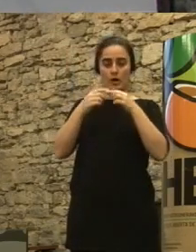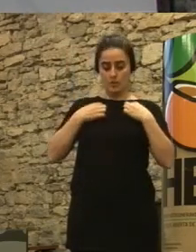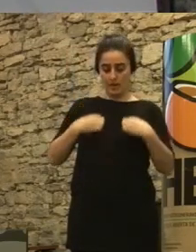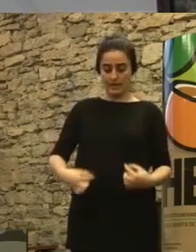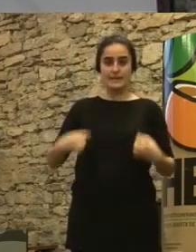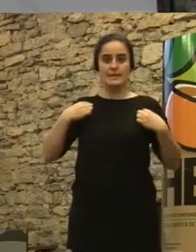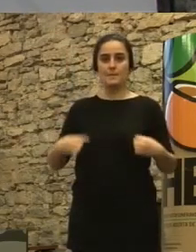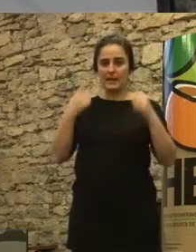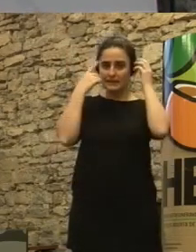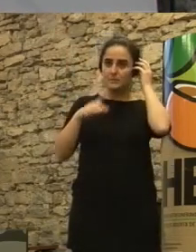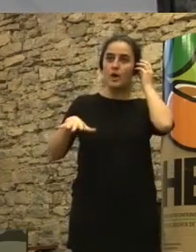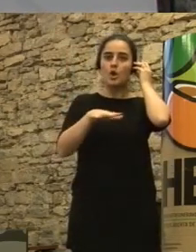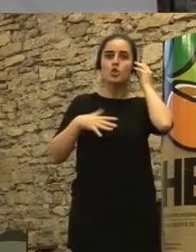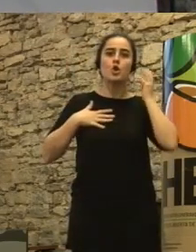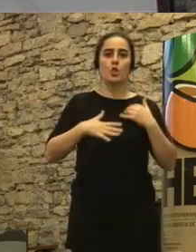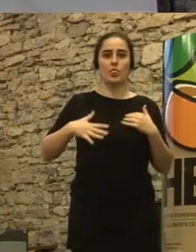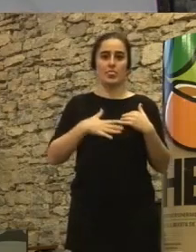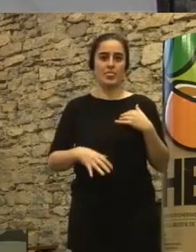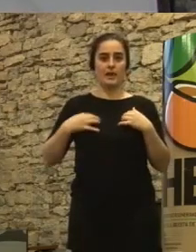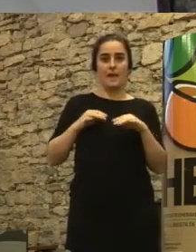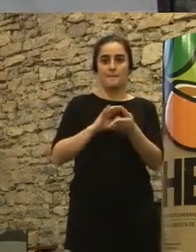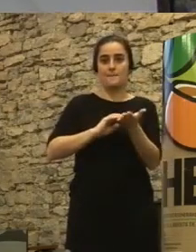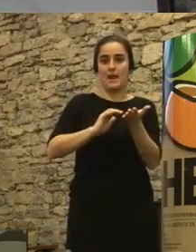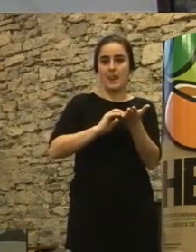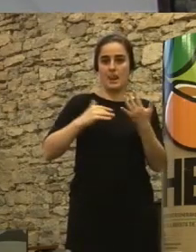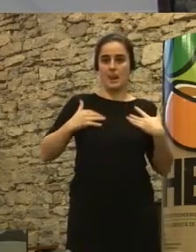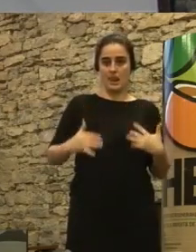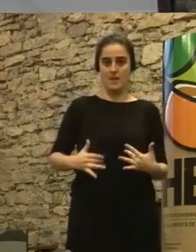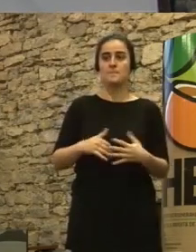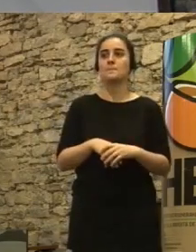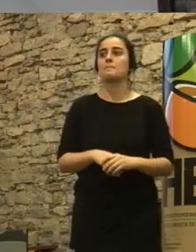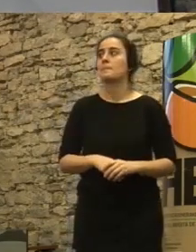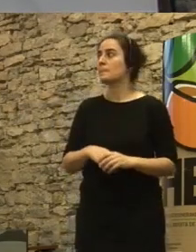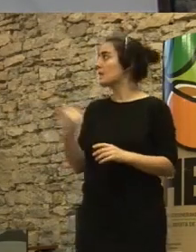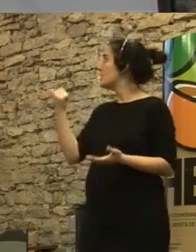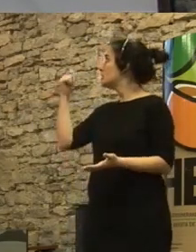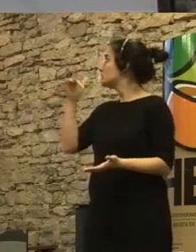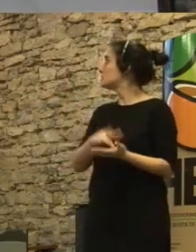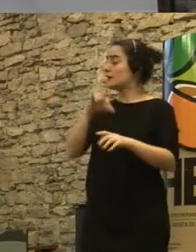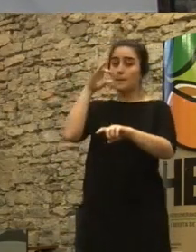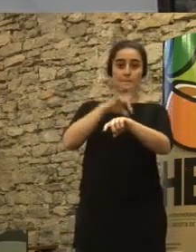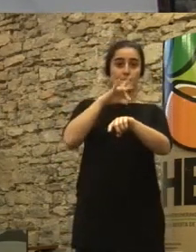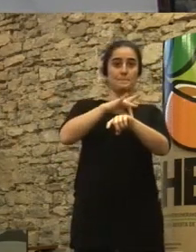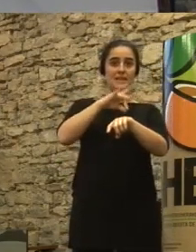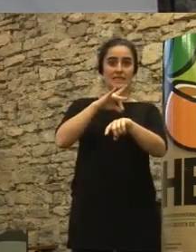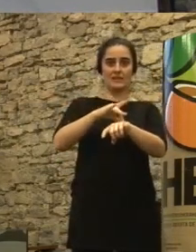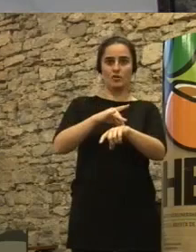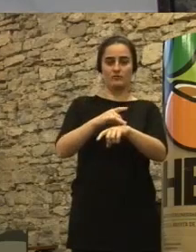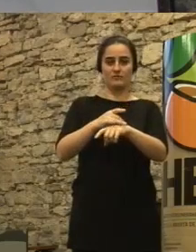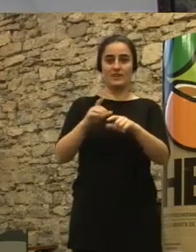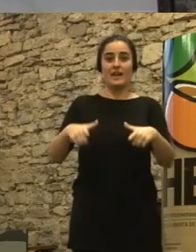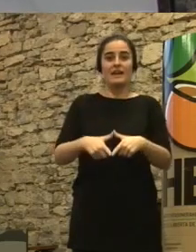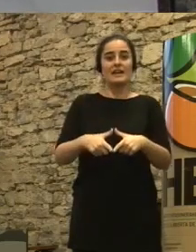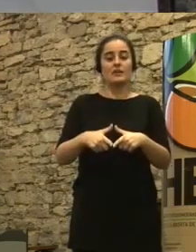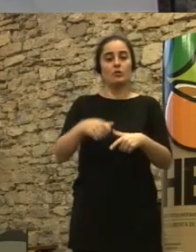que ella sepa identificar dónde se encuentran en esa palpación. Eso lo hace un médico ginecólogo de un pueblo de Alemania cerca